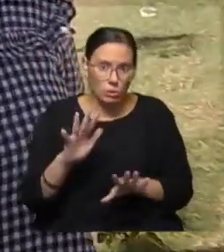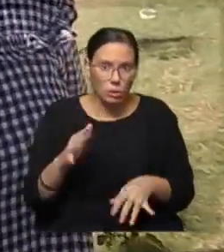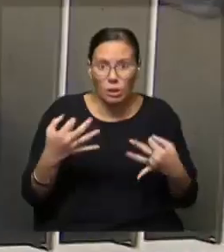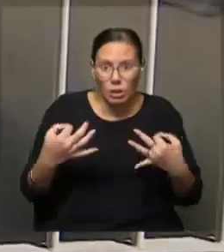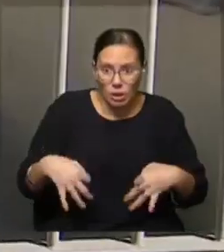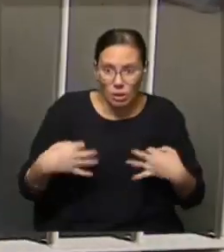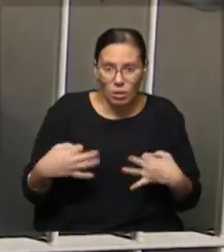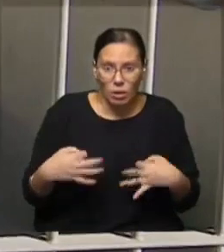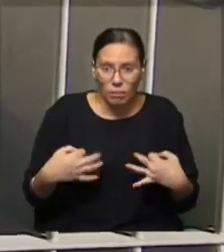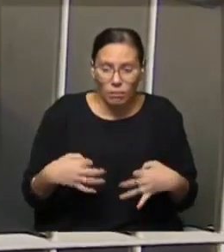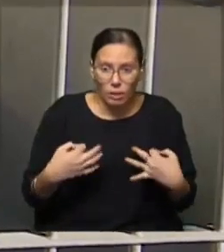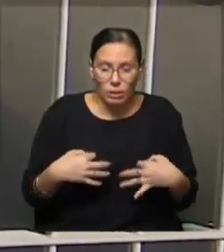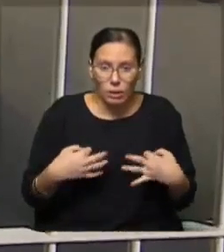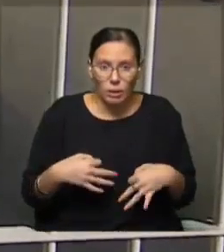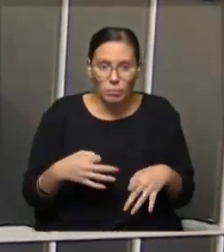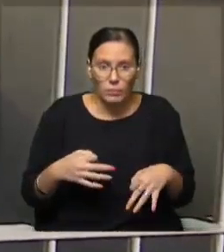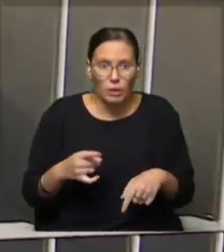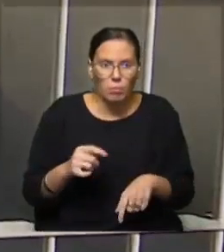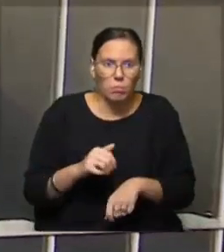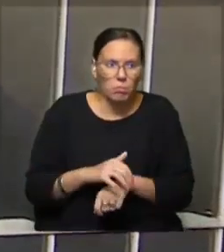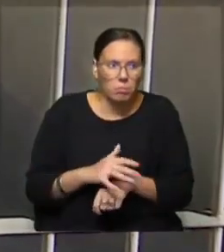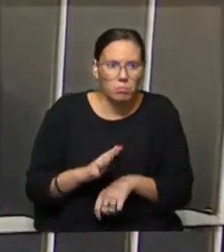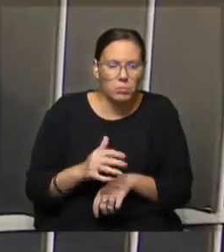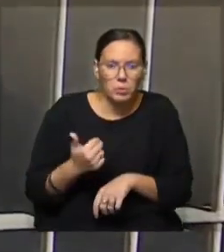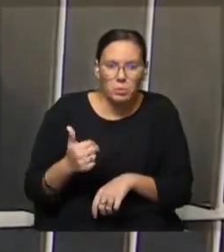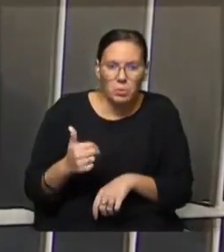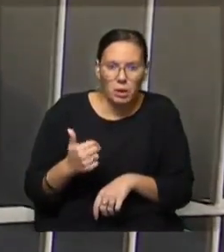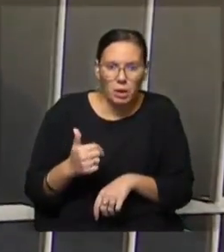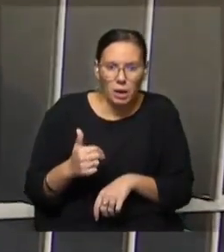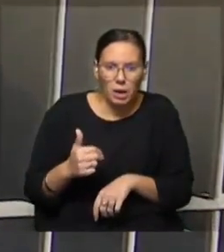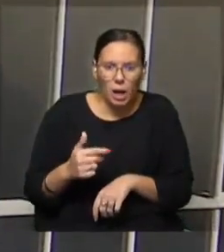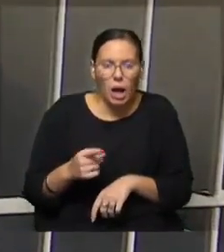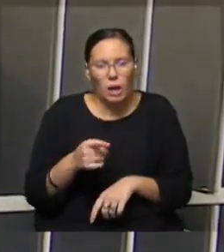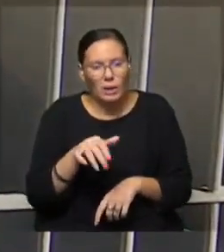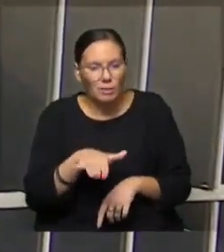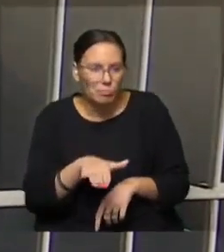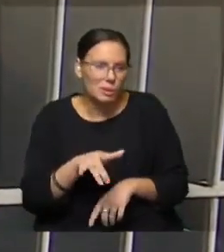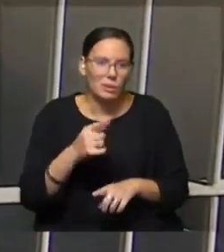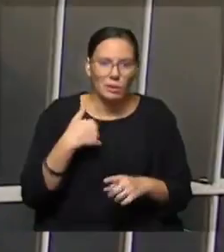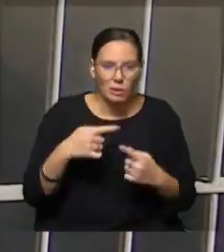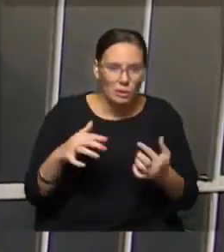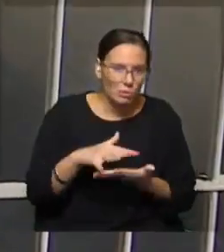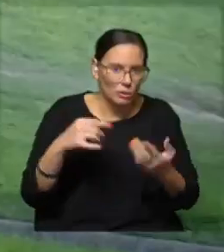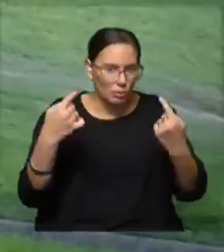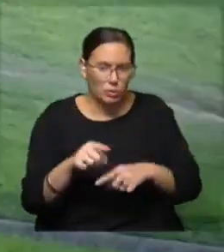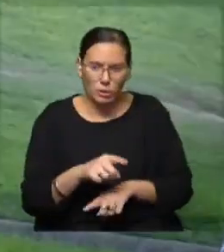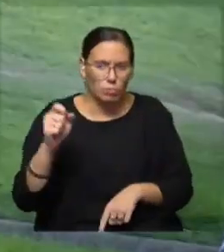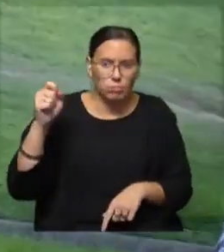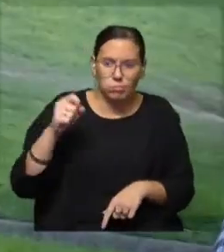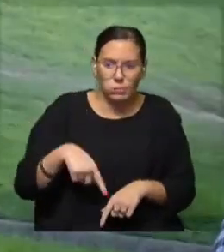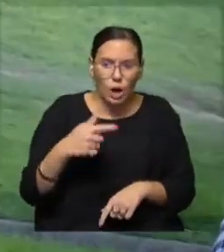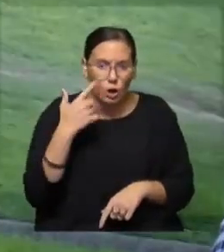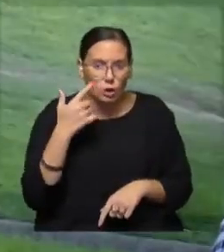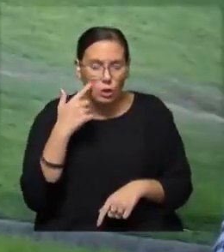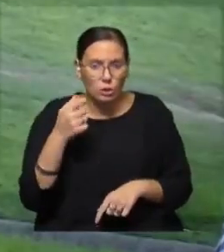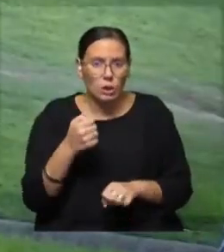que no en ningún momento hubo ningún tipo de consideración. Era típico, ¿no? Se conocía